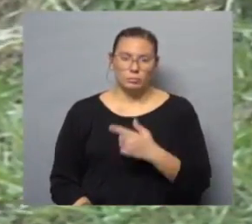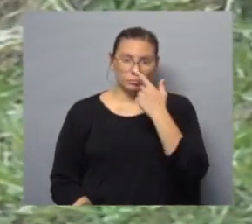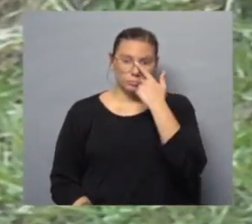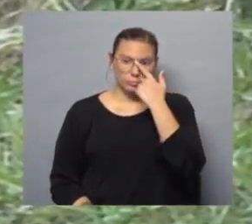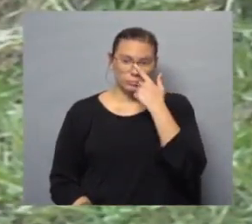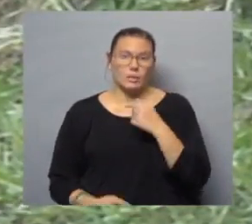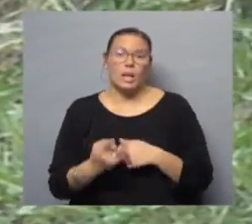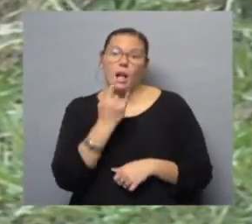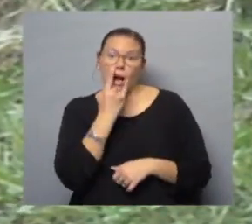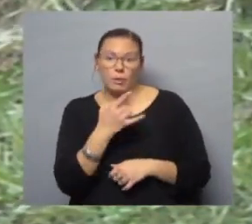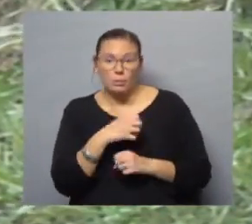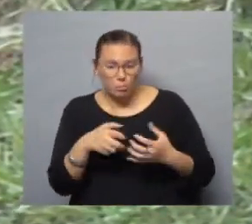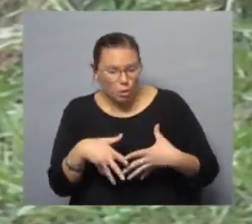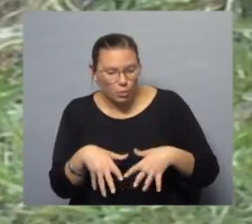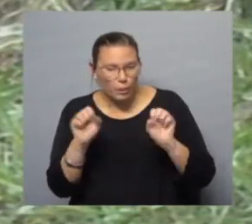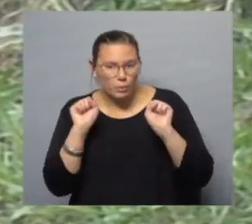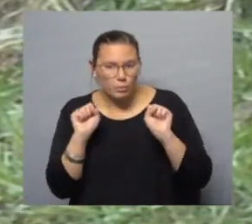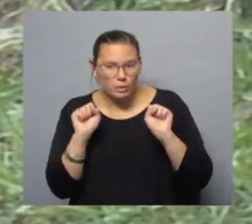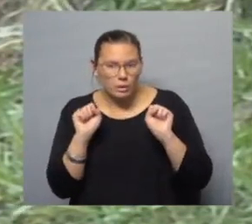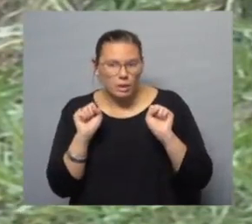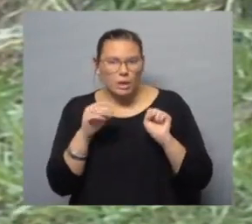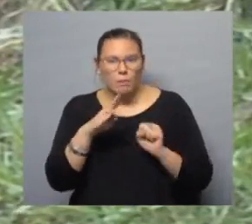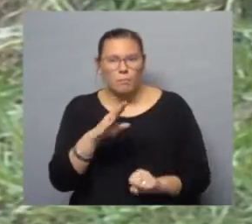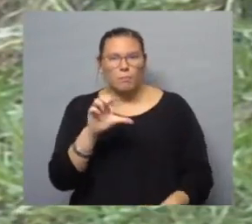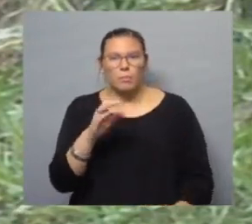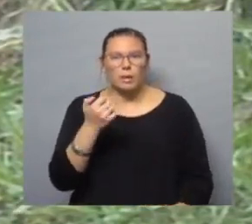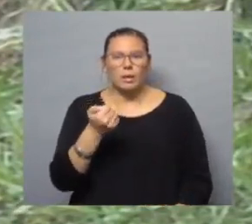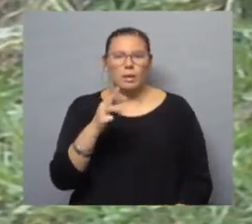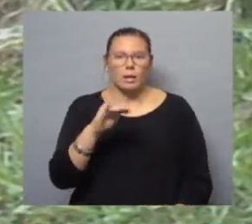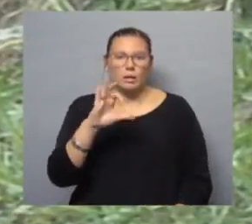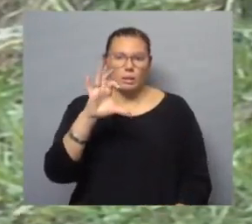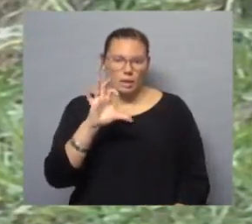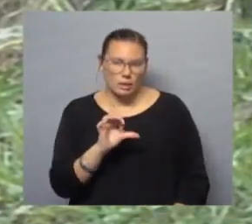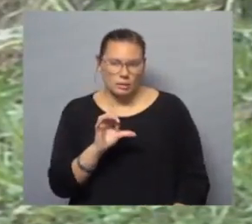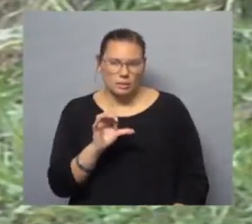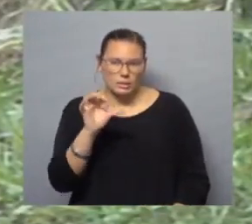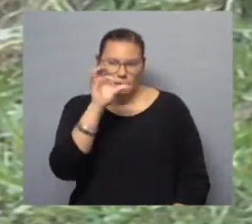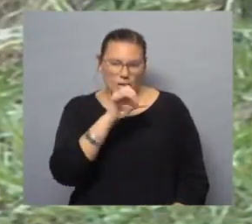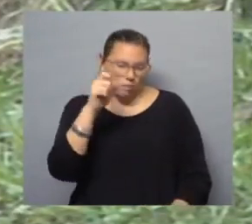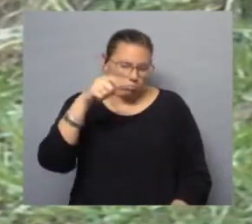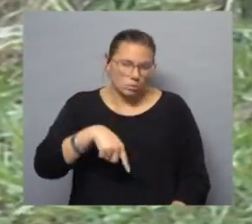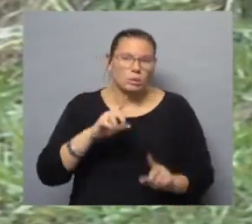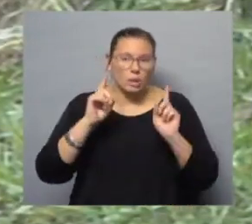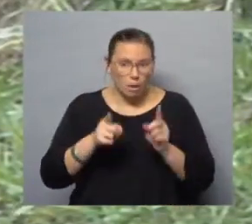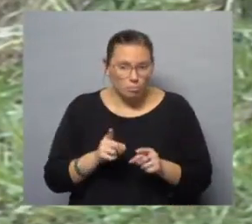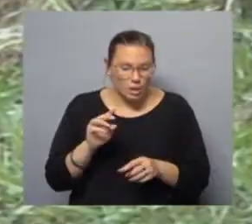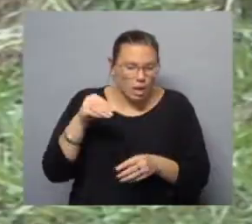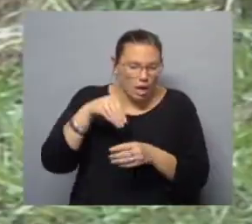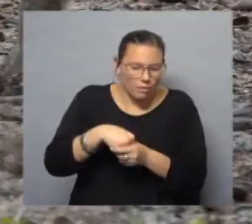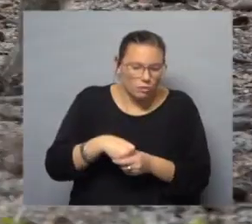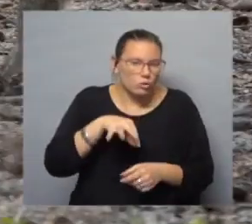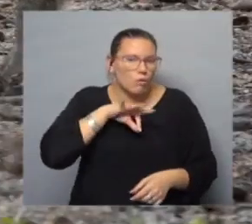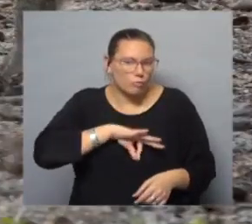A partir de jabalí encontramos también que los pecaríes, nuestros cerdos del Nuevo Mundo, también son reservorios para el